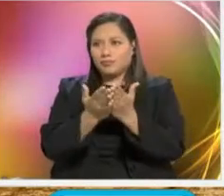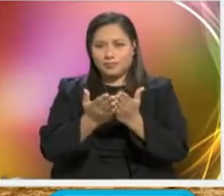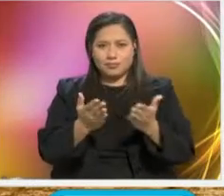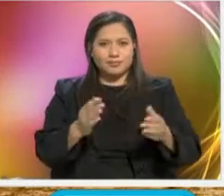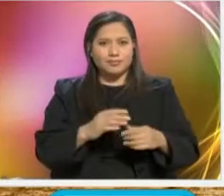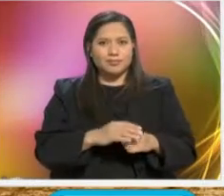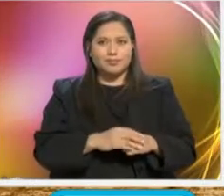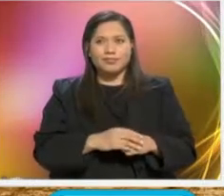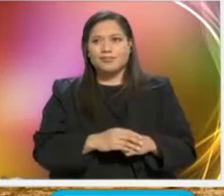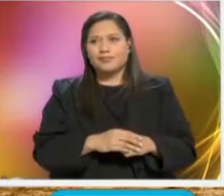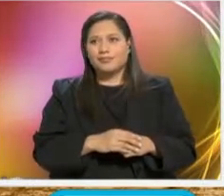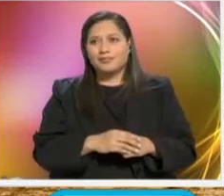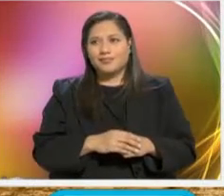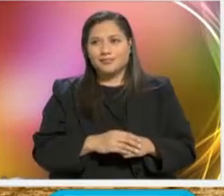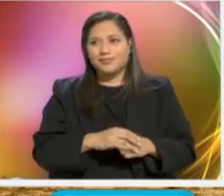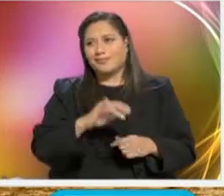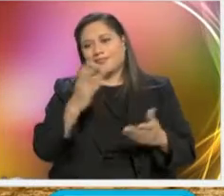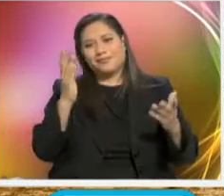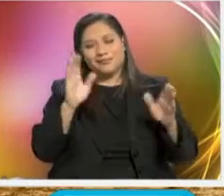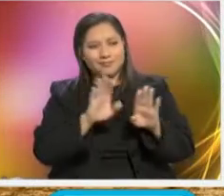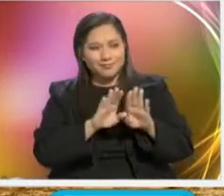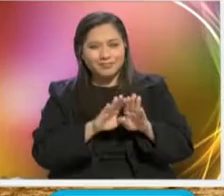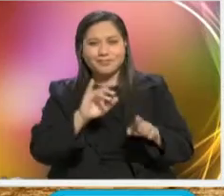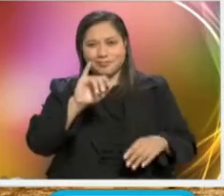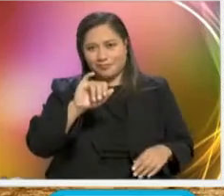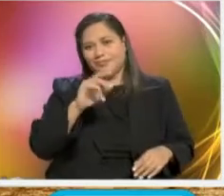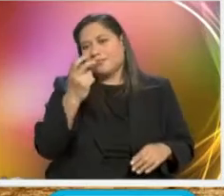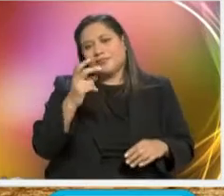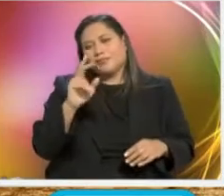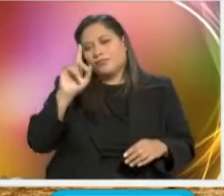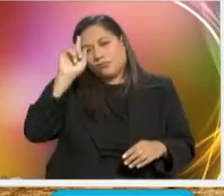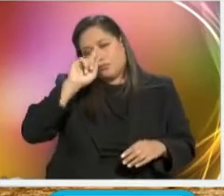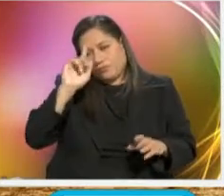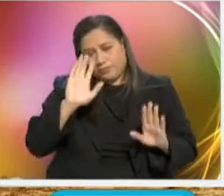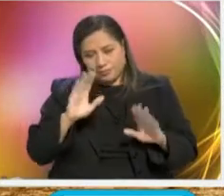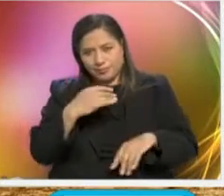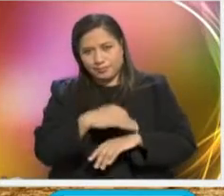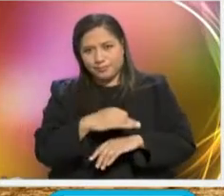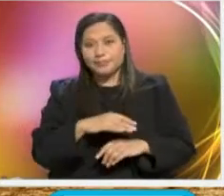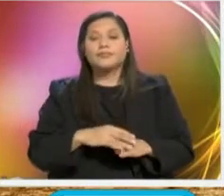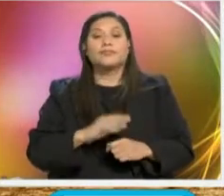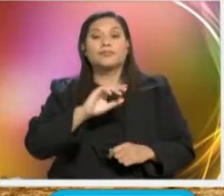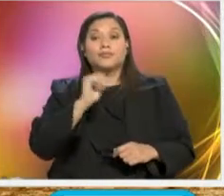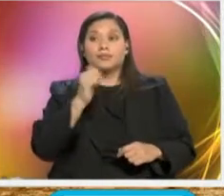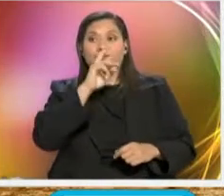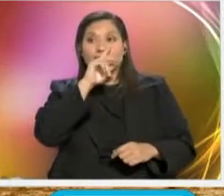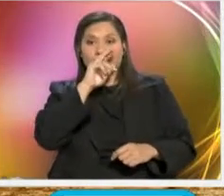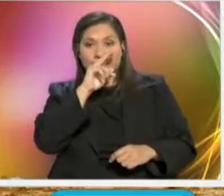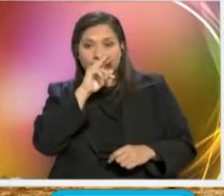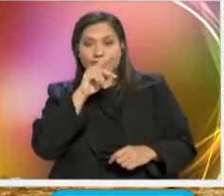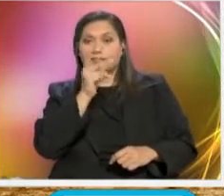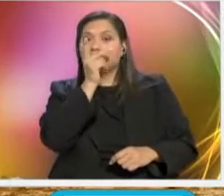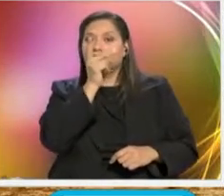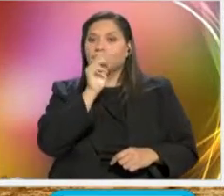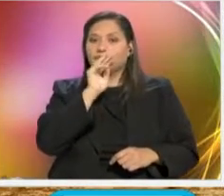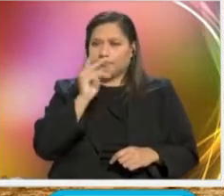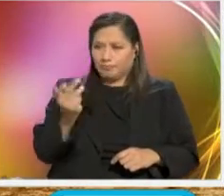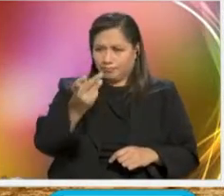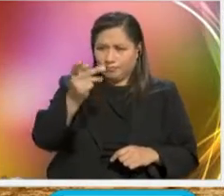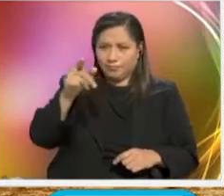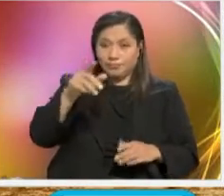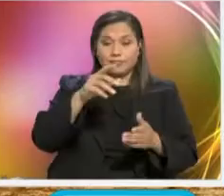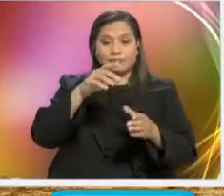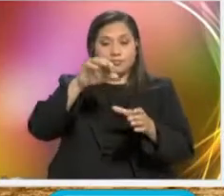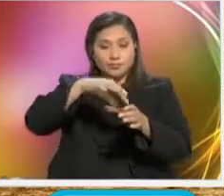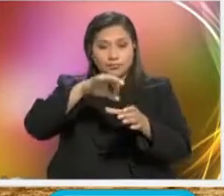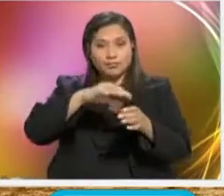Ahí a la cajita de Bueno, objetos él perdidos. fue, ajá, entonces, bueno, pues es una forma. Sí. Otra también de las preocupaciones que encontré en los papás, además del ahorro,